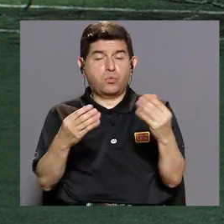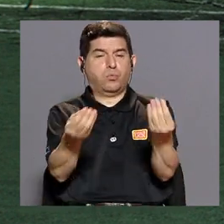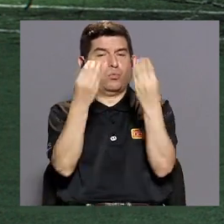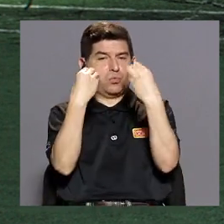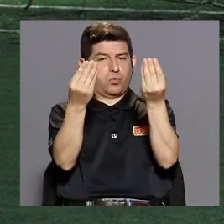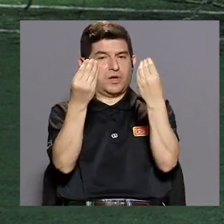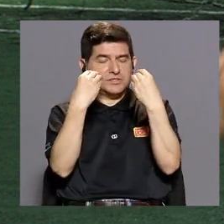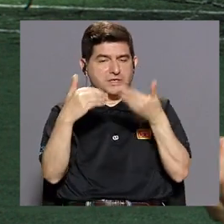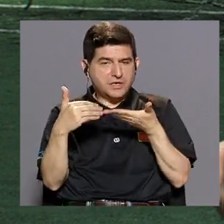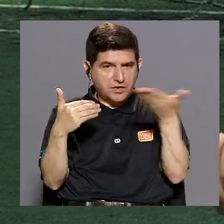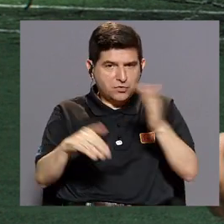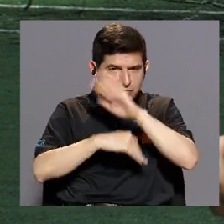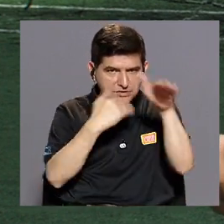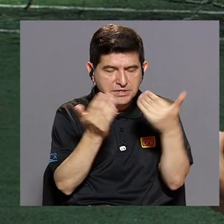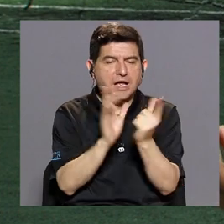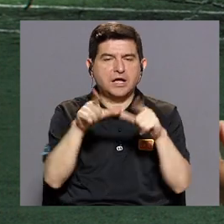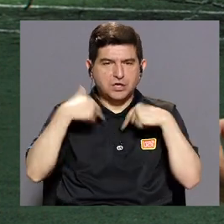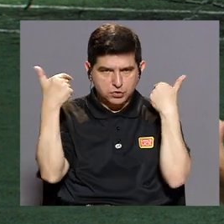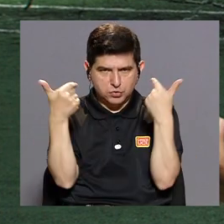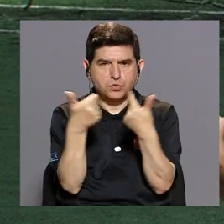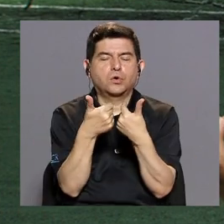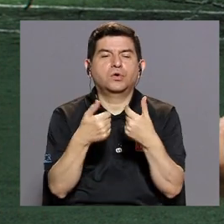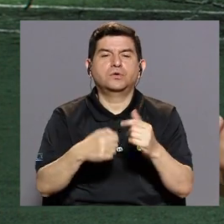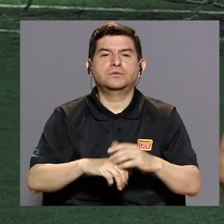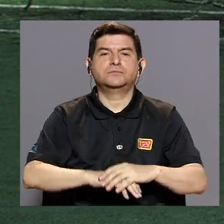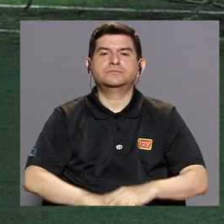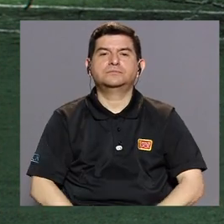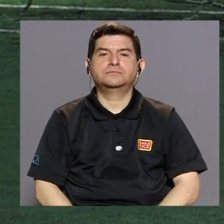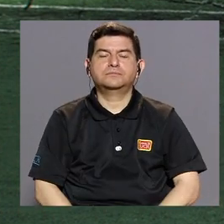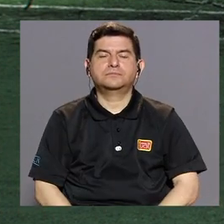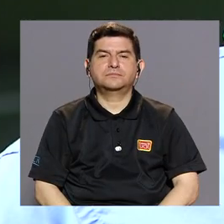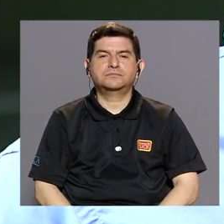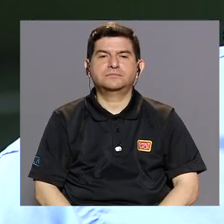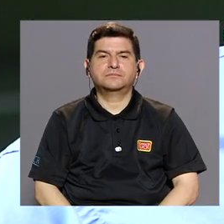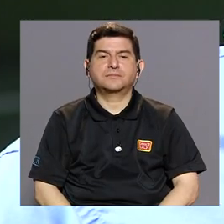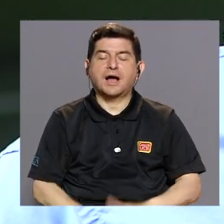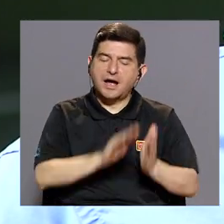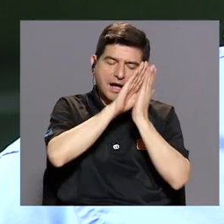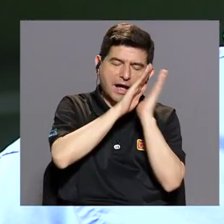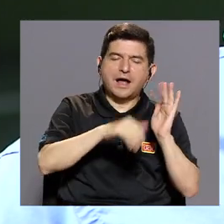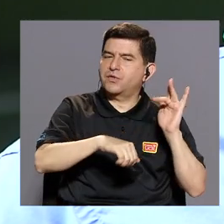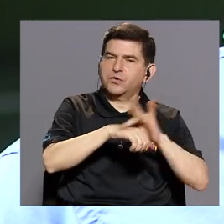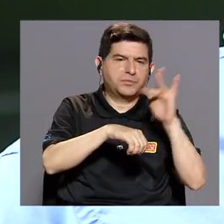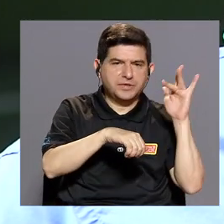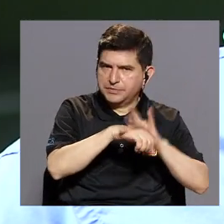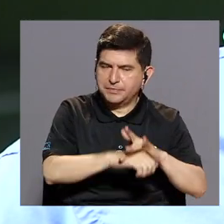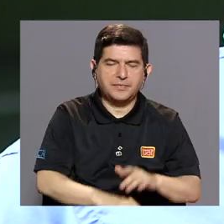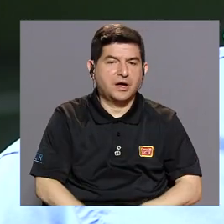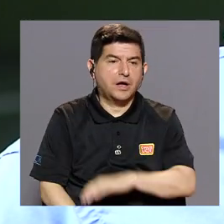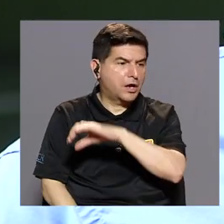muchas cosas, ¿verdad? Y enseñó muchas cosas al grupo, ¿verdad? No, hay que acostarse temprano,